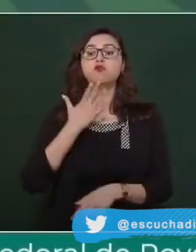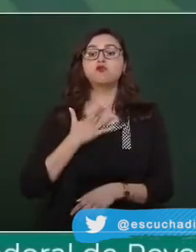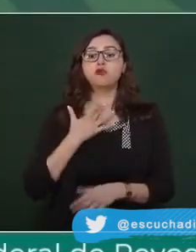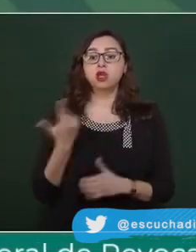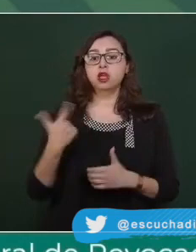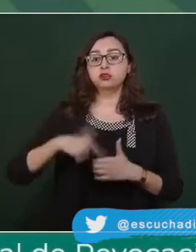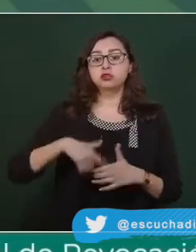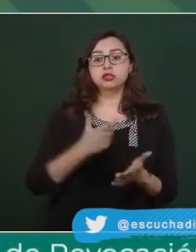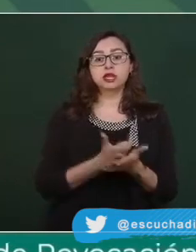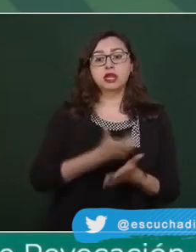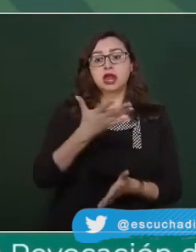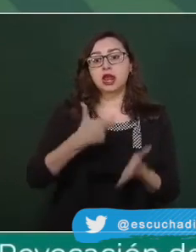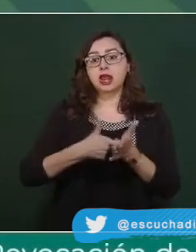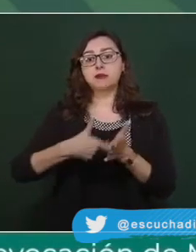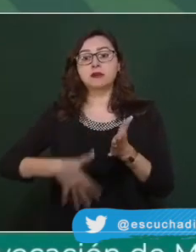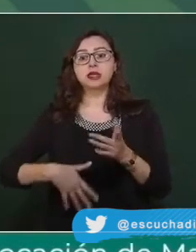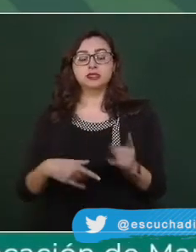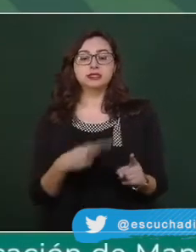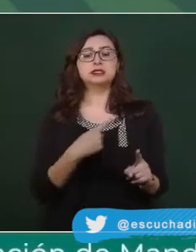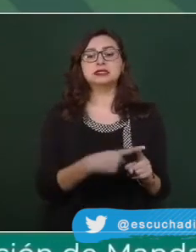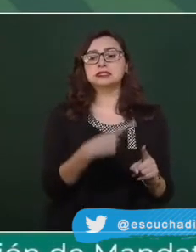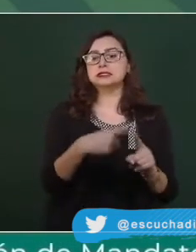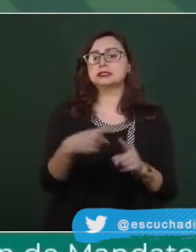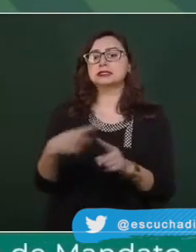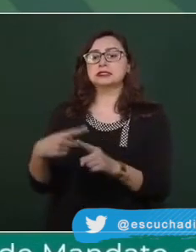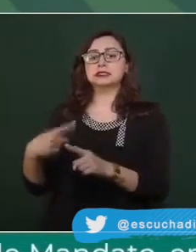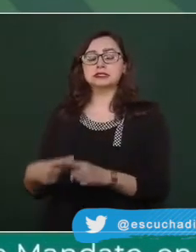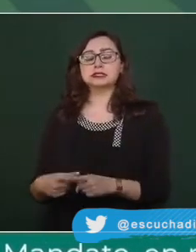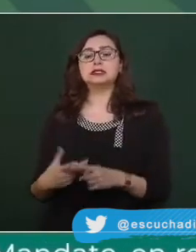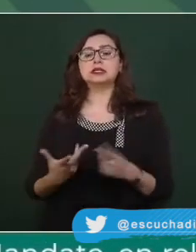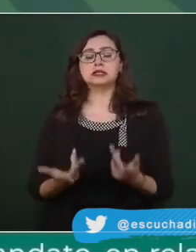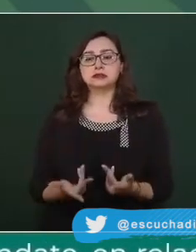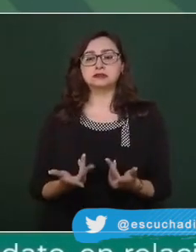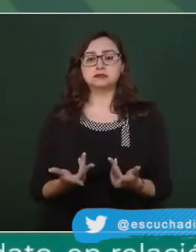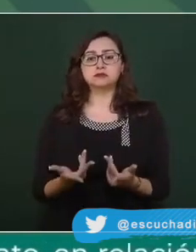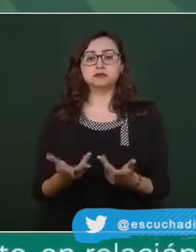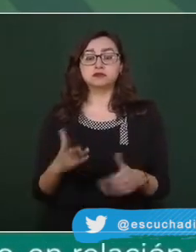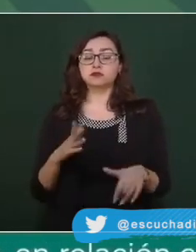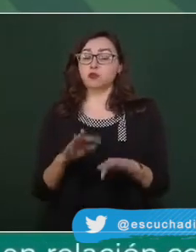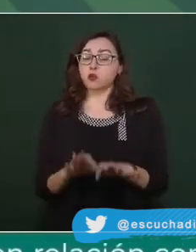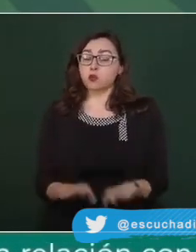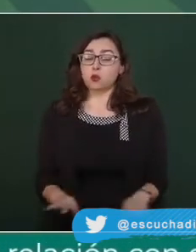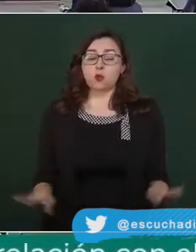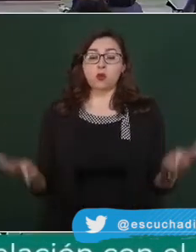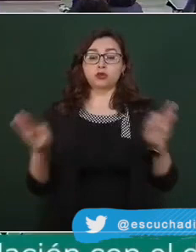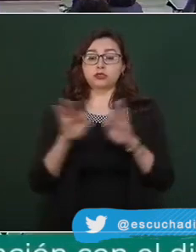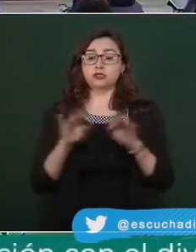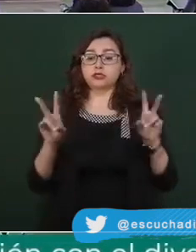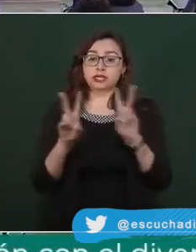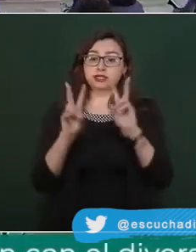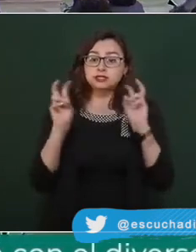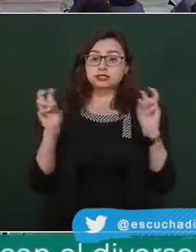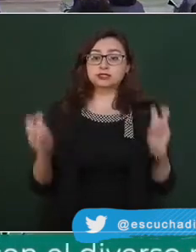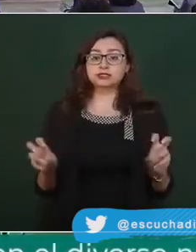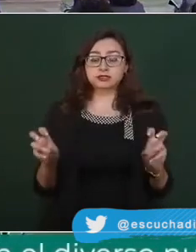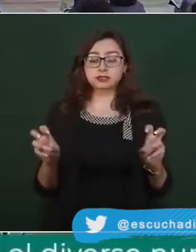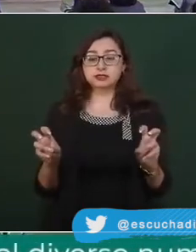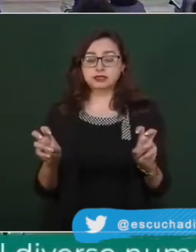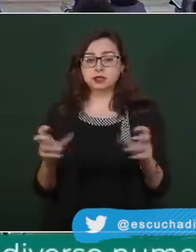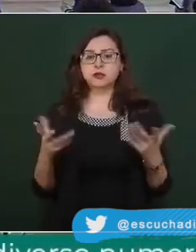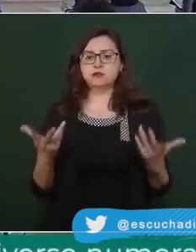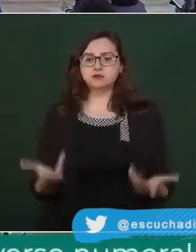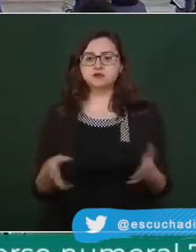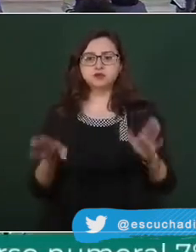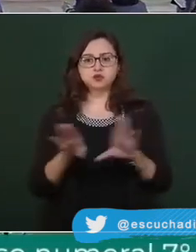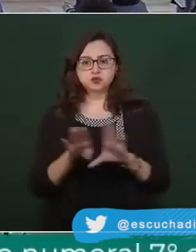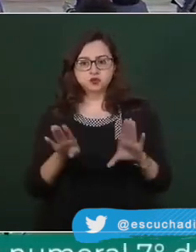finalizará la refinería en Dos Bocas y después el Tren Maya. Contrasta con la nula propuesta de la oposición moralmente derrotada. De